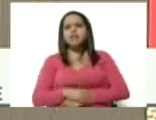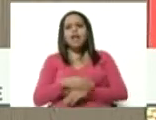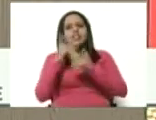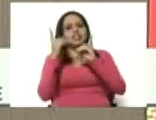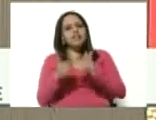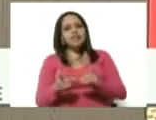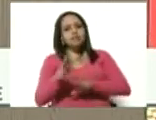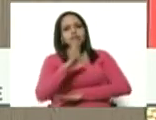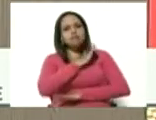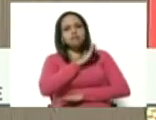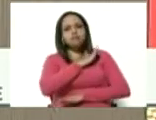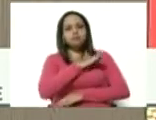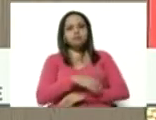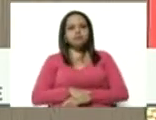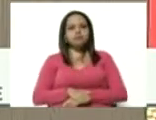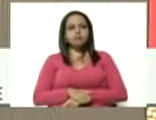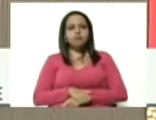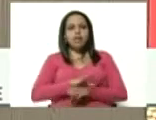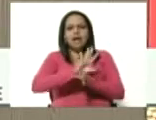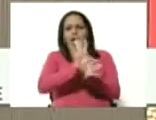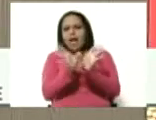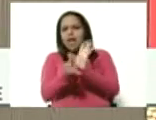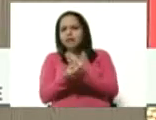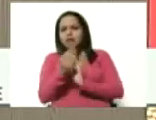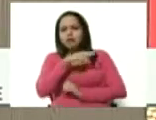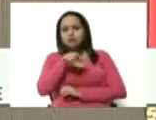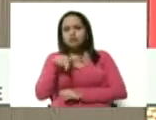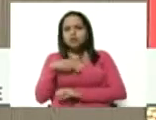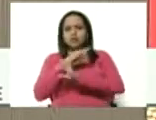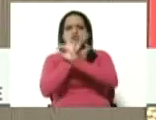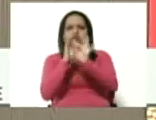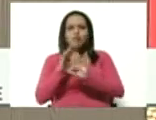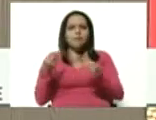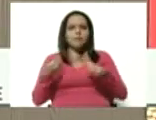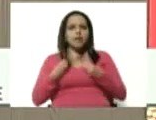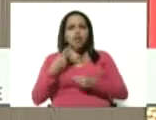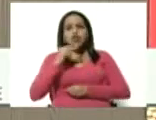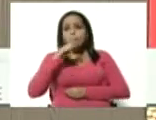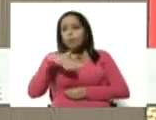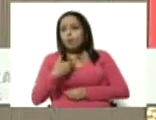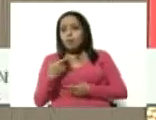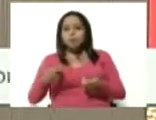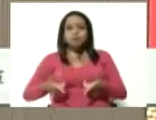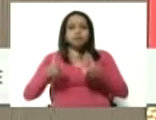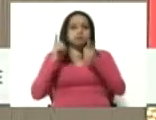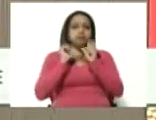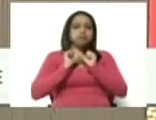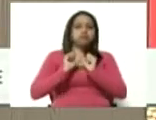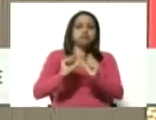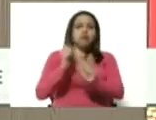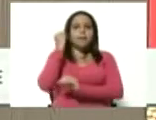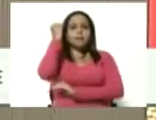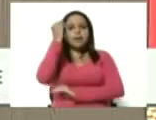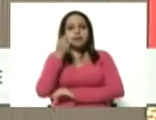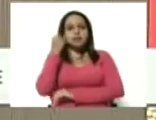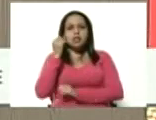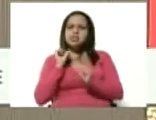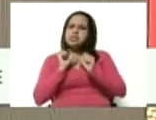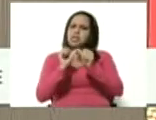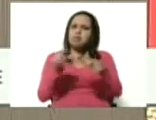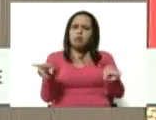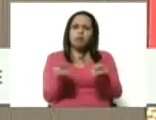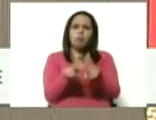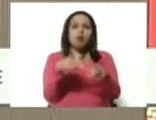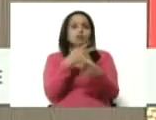que, bueno, modificar nuestra forma de vida. No podemos continuar pensando que seguimos igual.